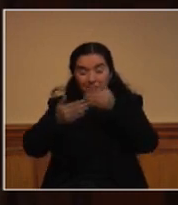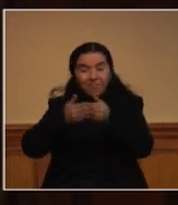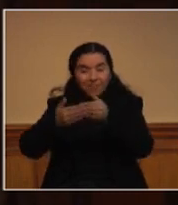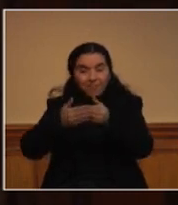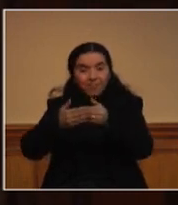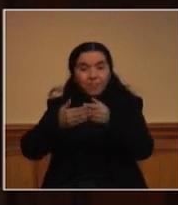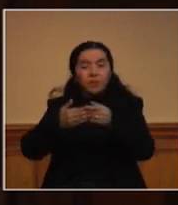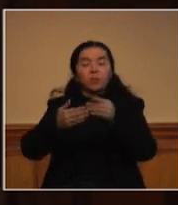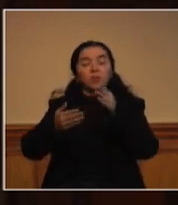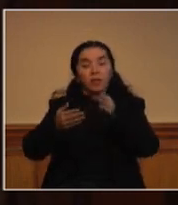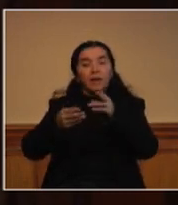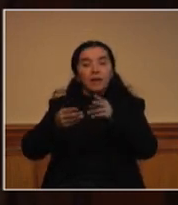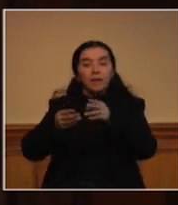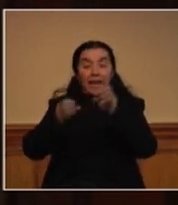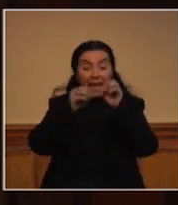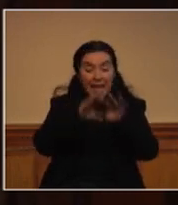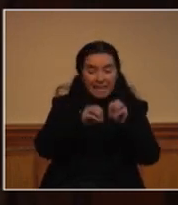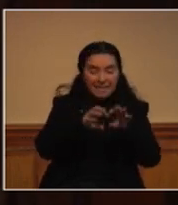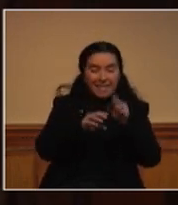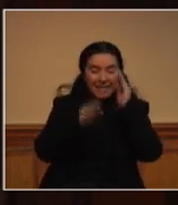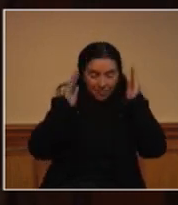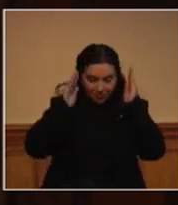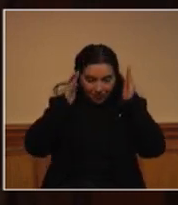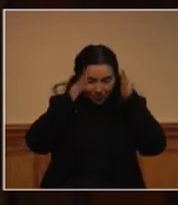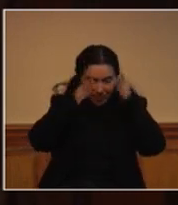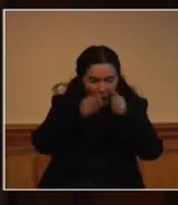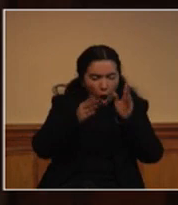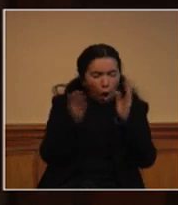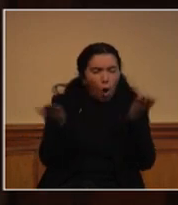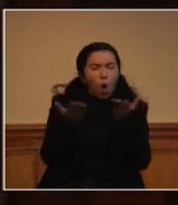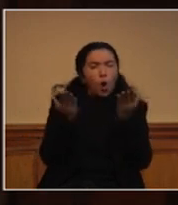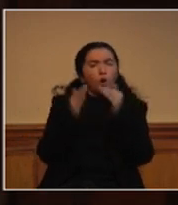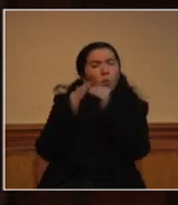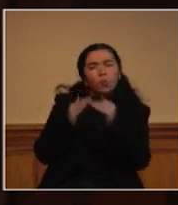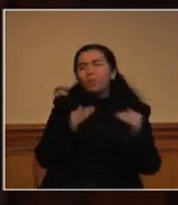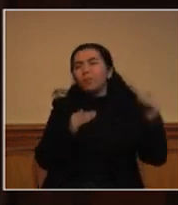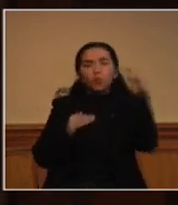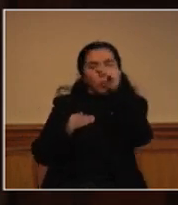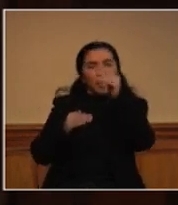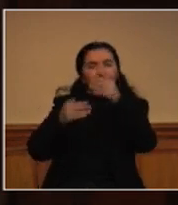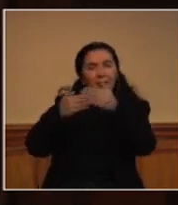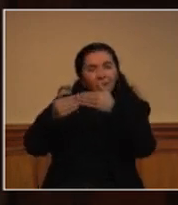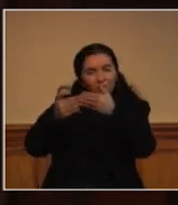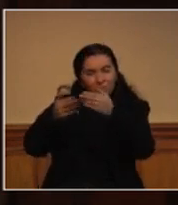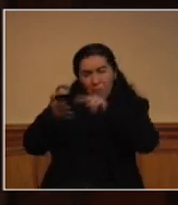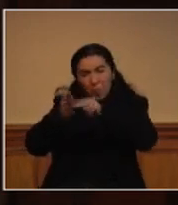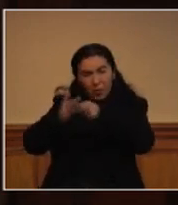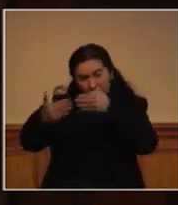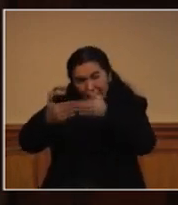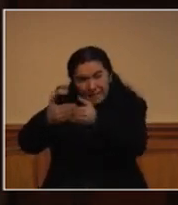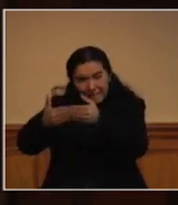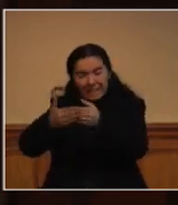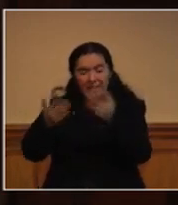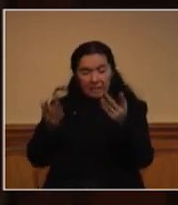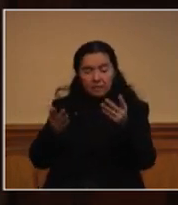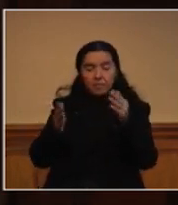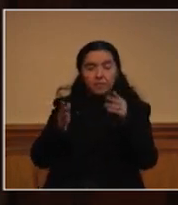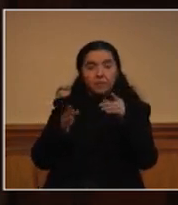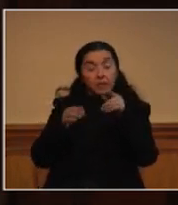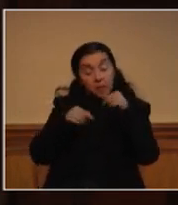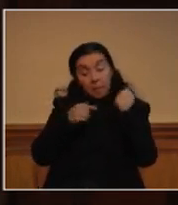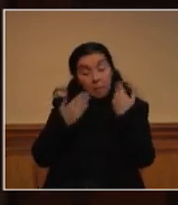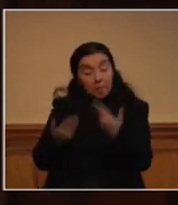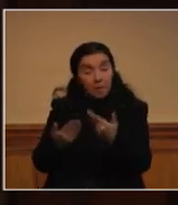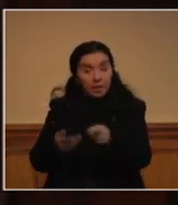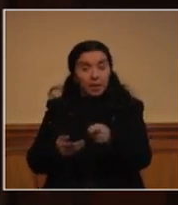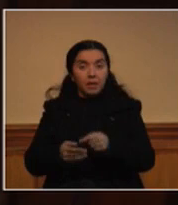proceso de enseñanza tienen que estar dirigidos a cómo superar cada una de estas barreras. Para ello, en muchas